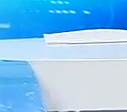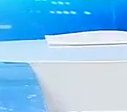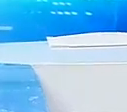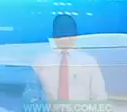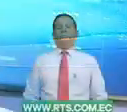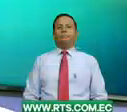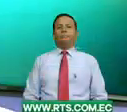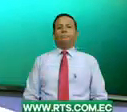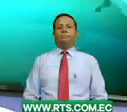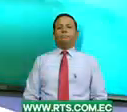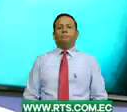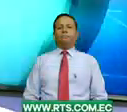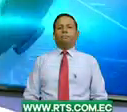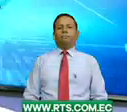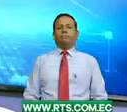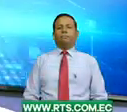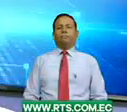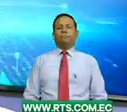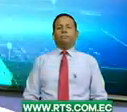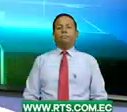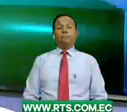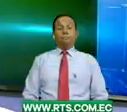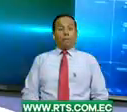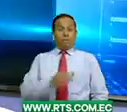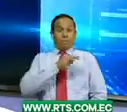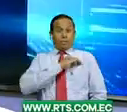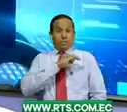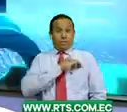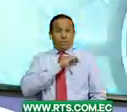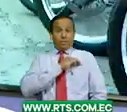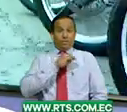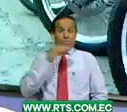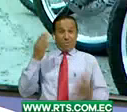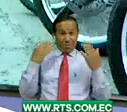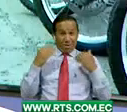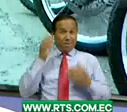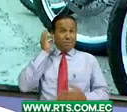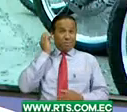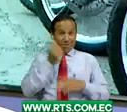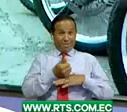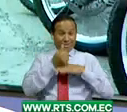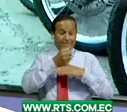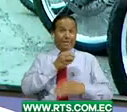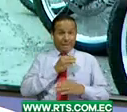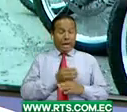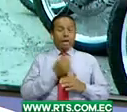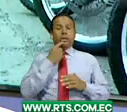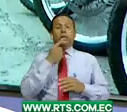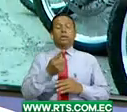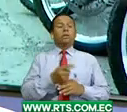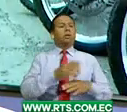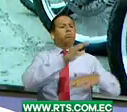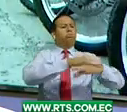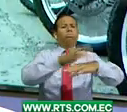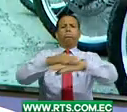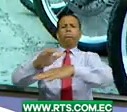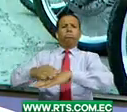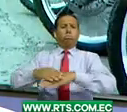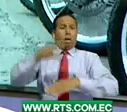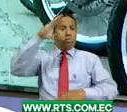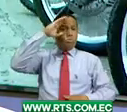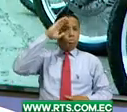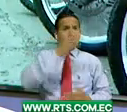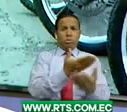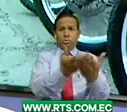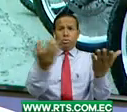noticias. La alcaldesa de Guayaquil, Cintia Viteri, hizo un llamado a la policía a disparar si